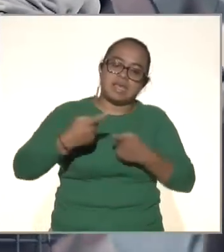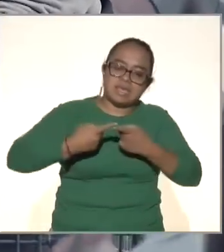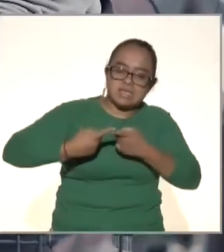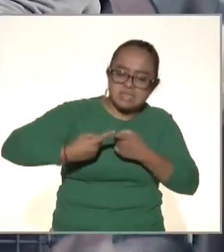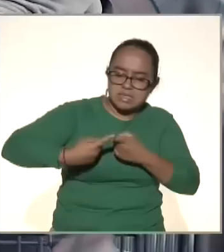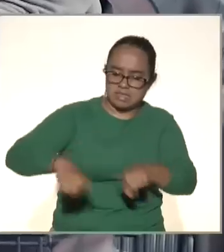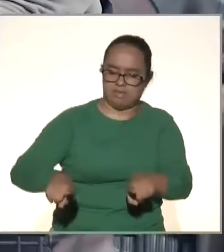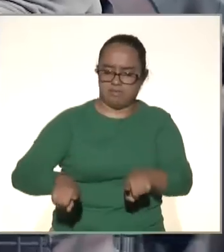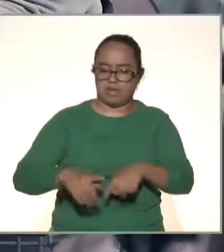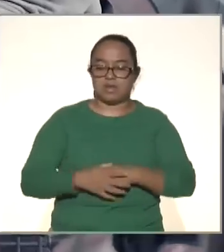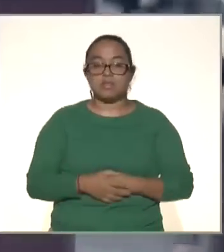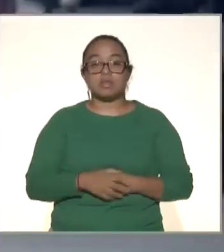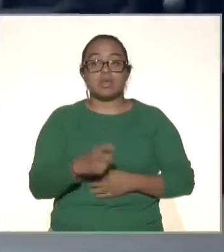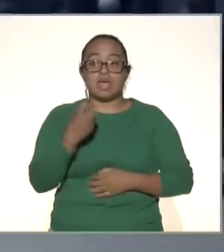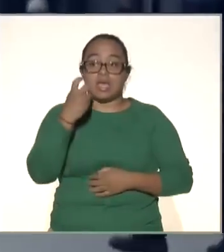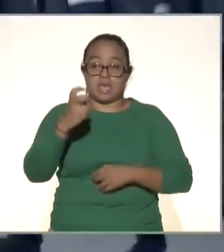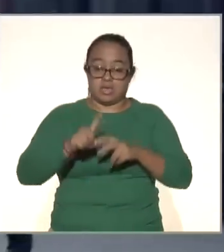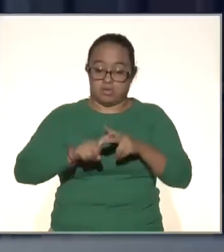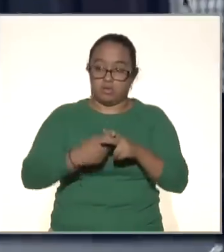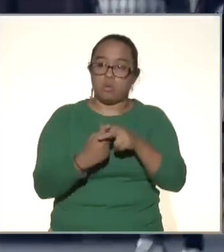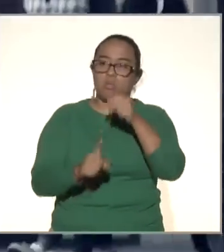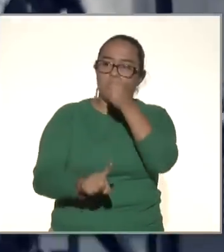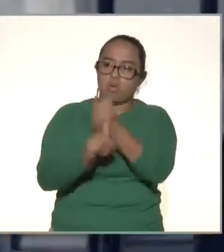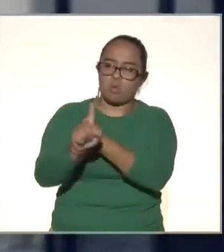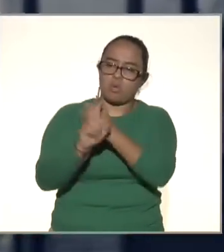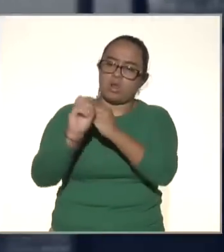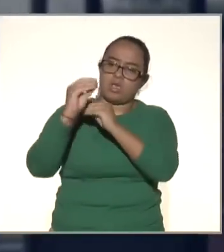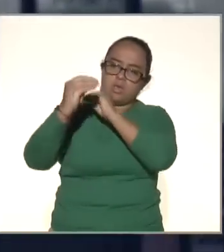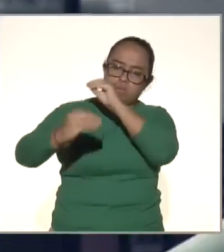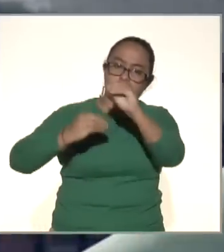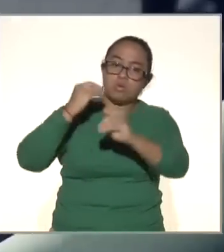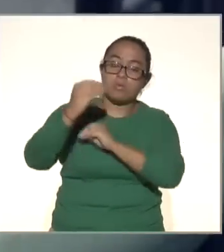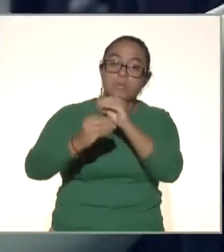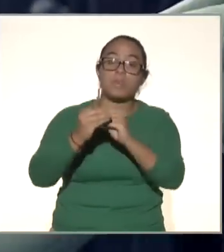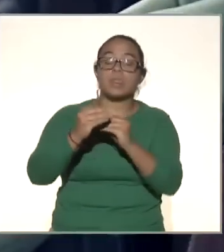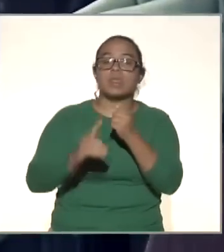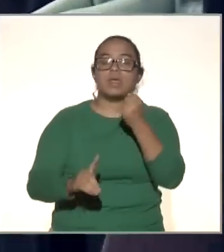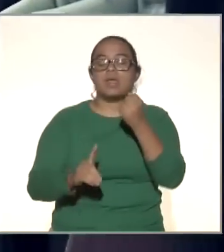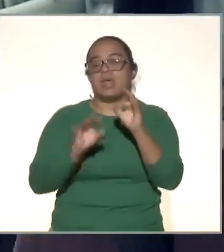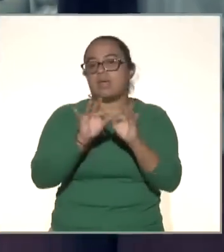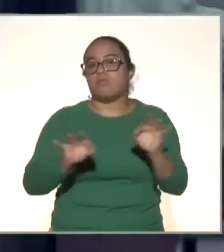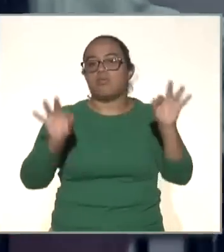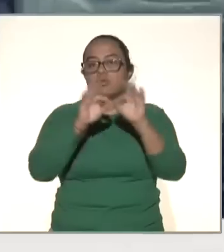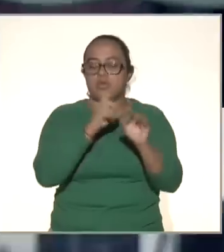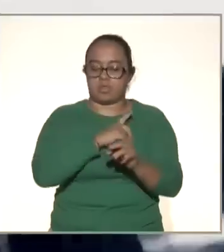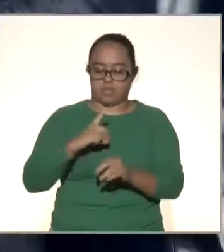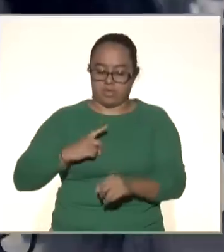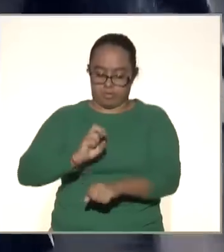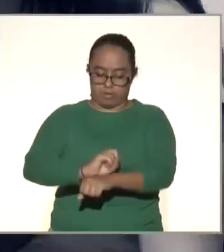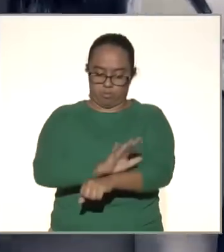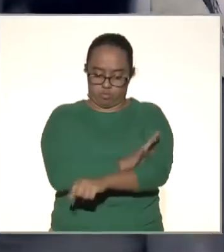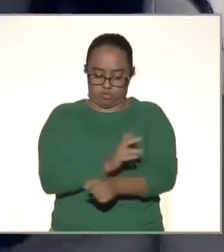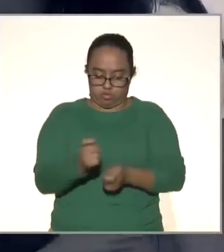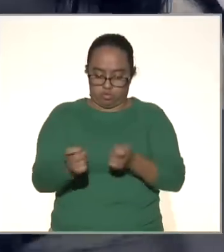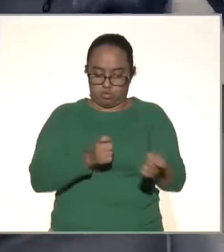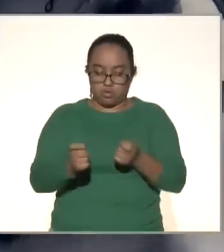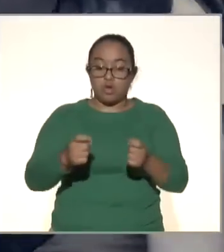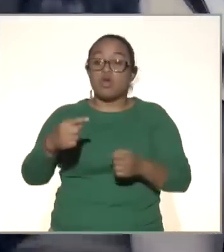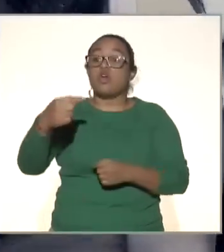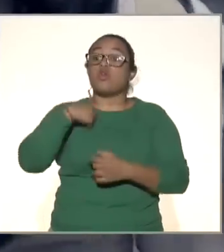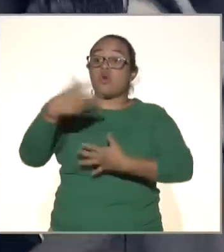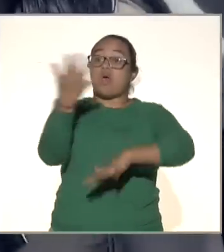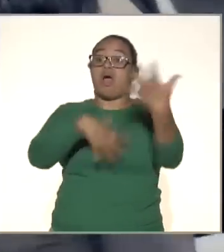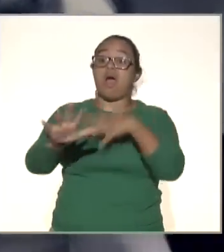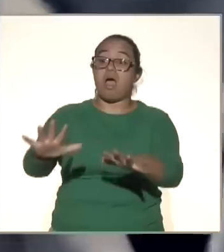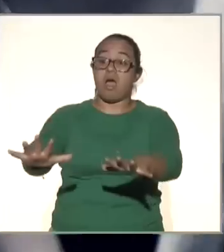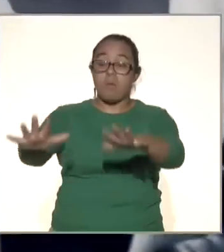En el momento en el que surge un conflicto o una discusión, es importante regular las emociones y no decir o hacer cosas